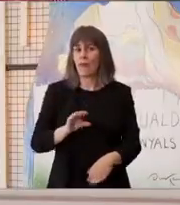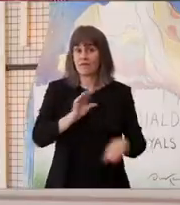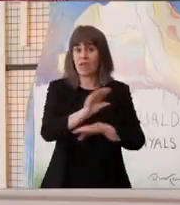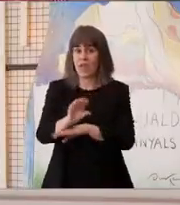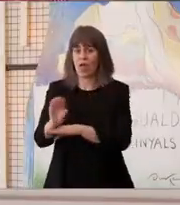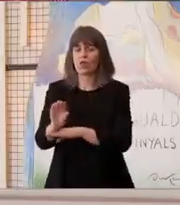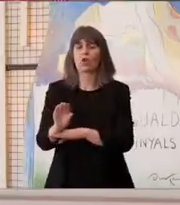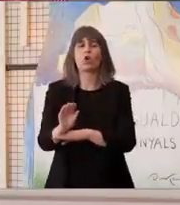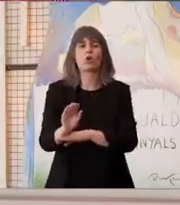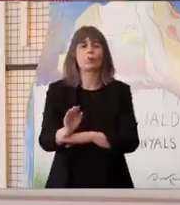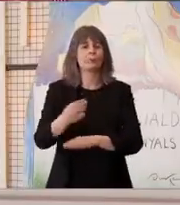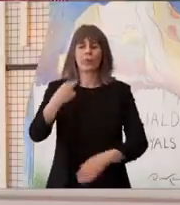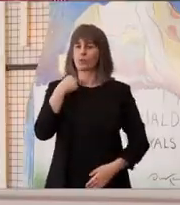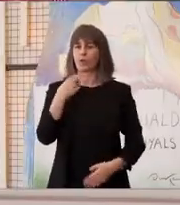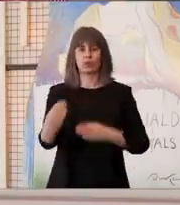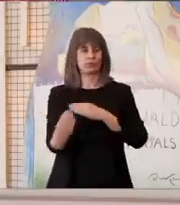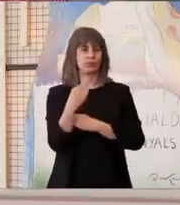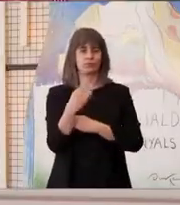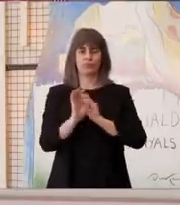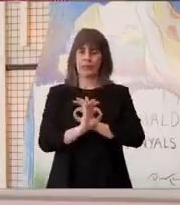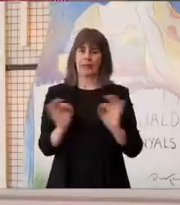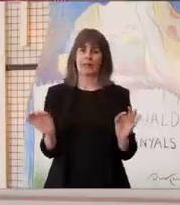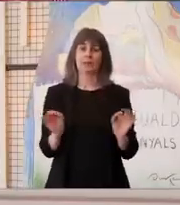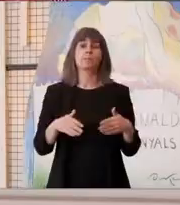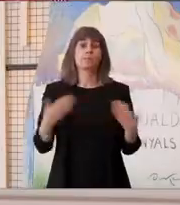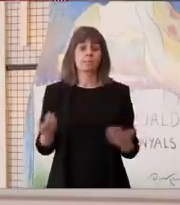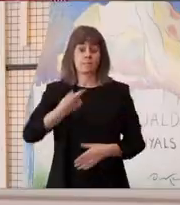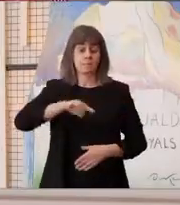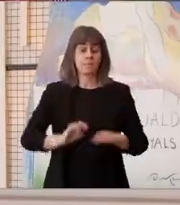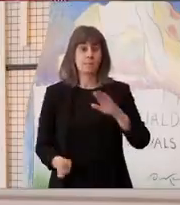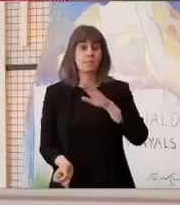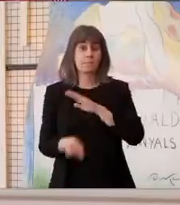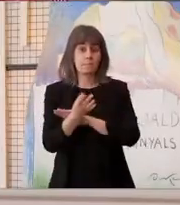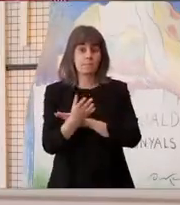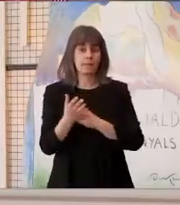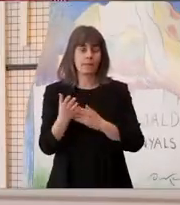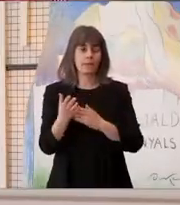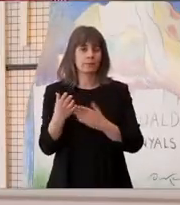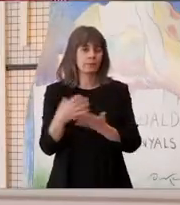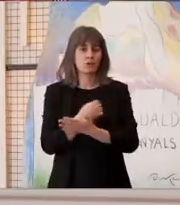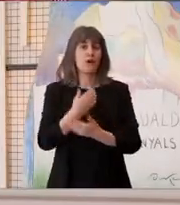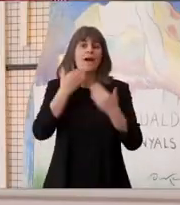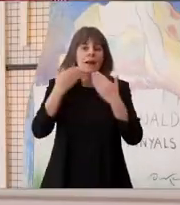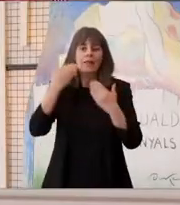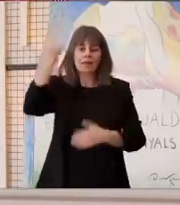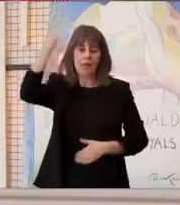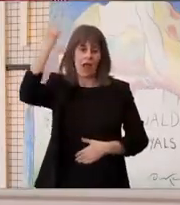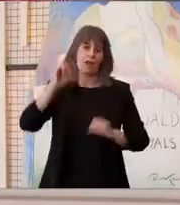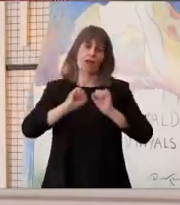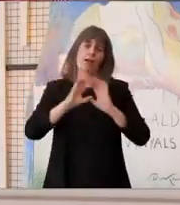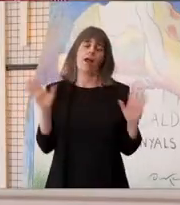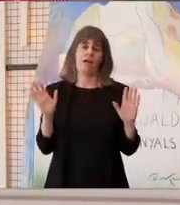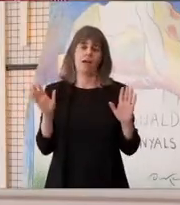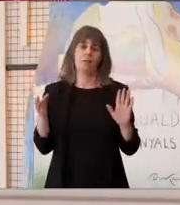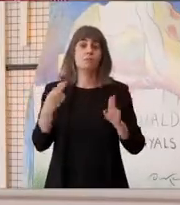no Por lo tanto todo lo que hemos creado ha sido a través de una idea muy clara las políticas de